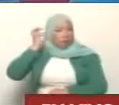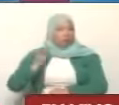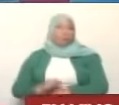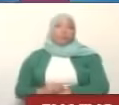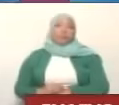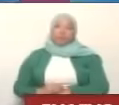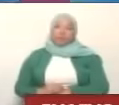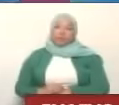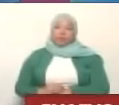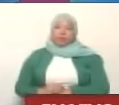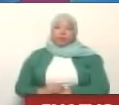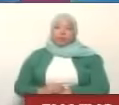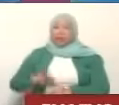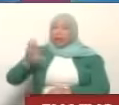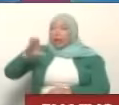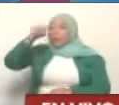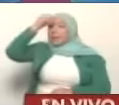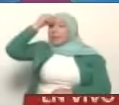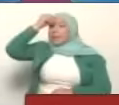aprendizaje gigantesco